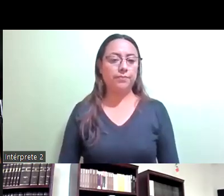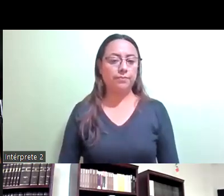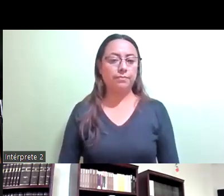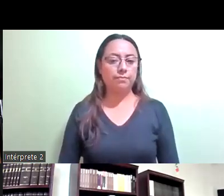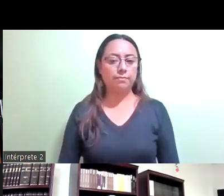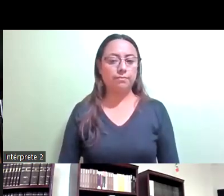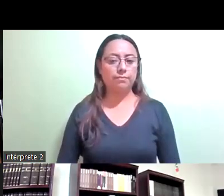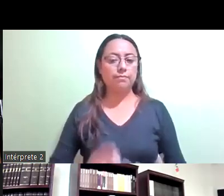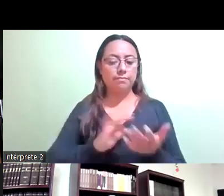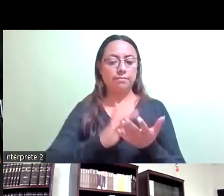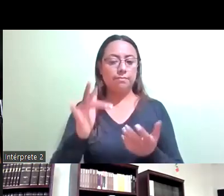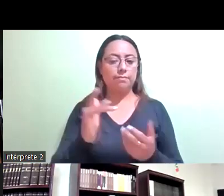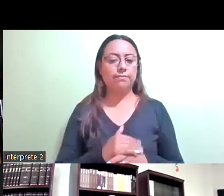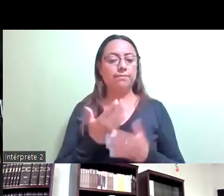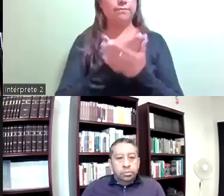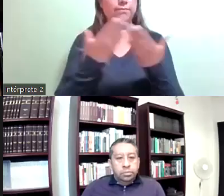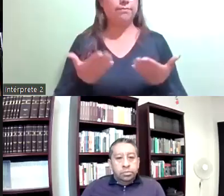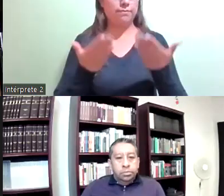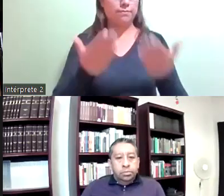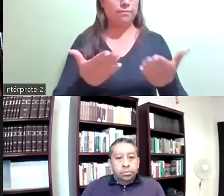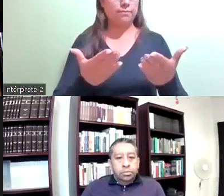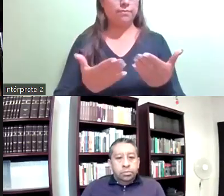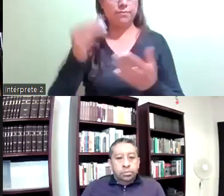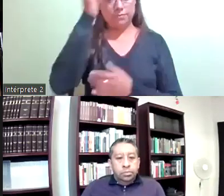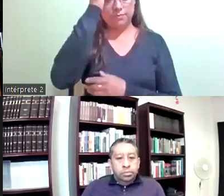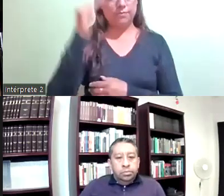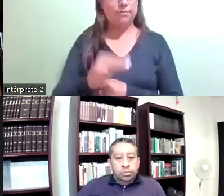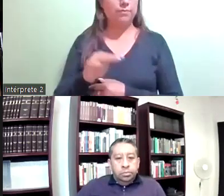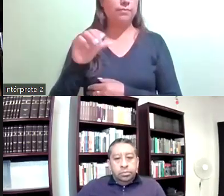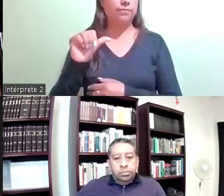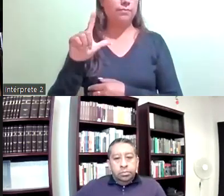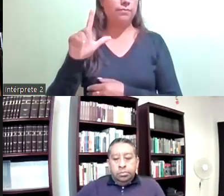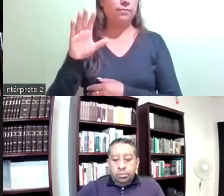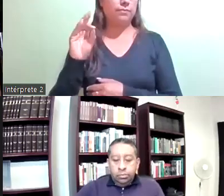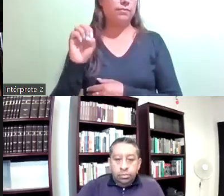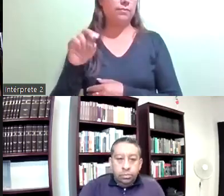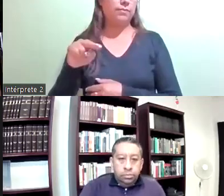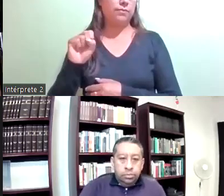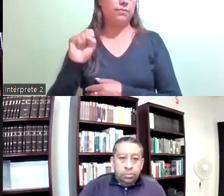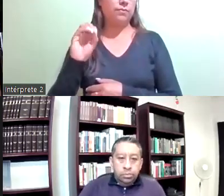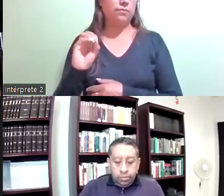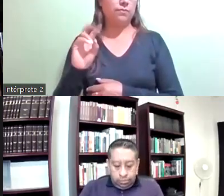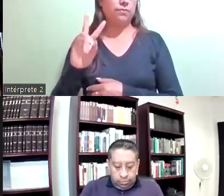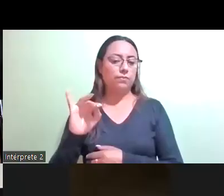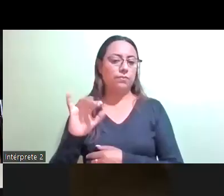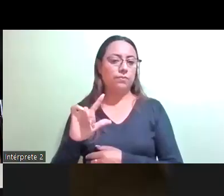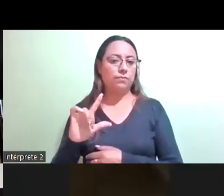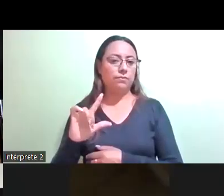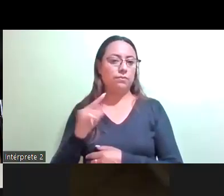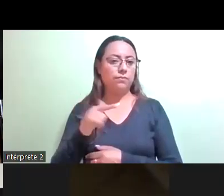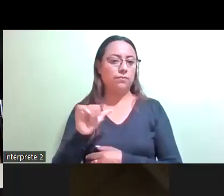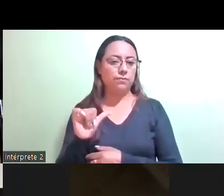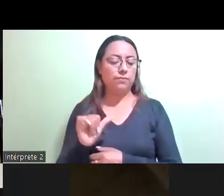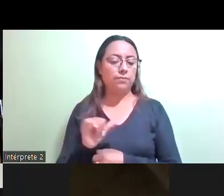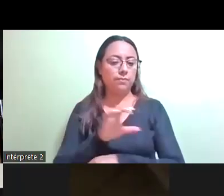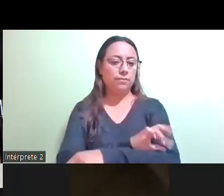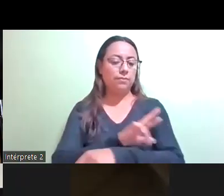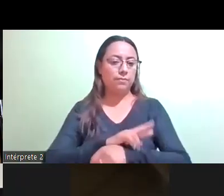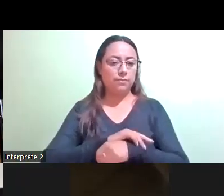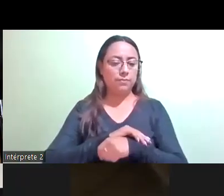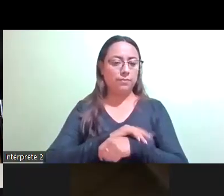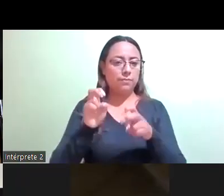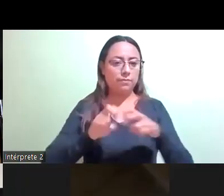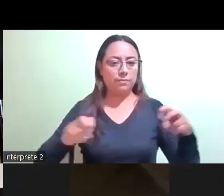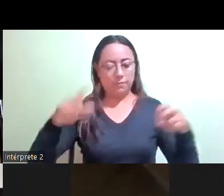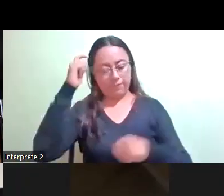Gracias. Se concede el uso de la palabra al maestro Alfonso Vega González, coordinador de servicios parlamentarios.